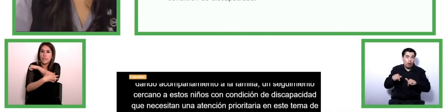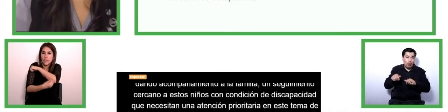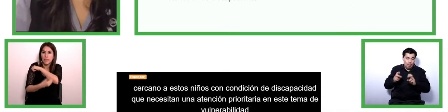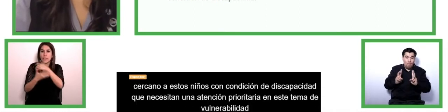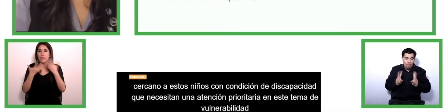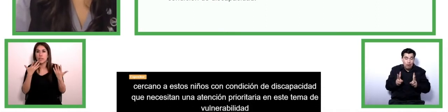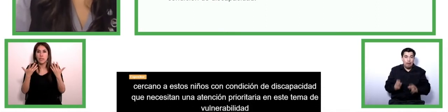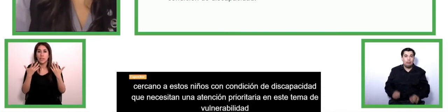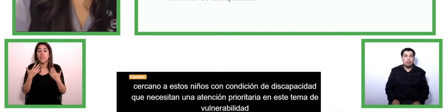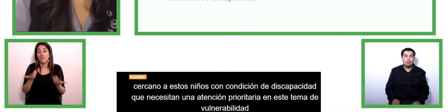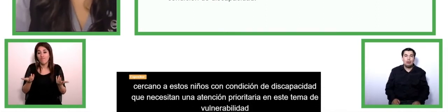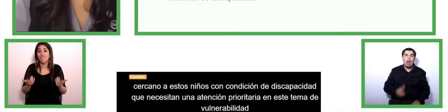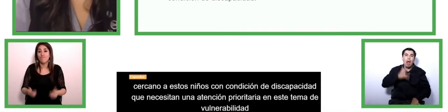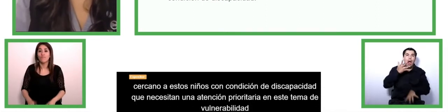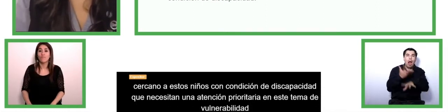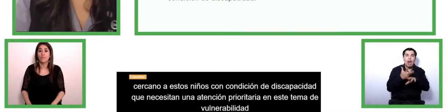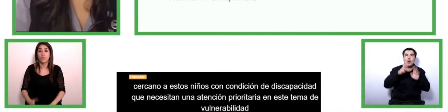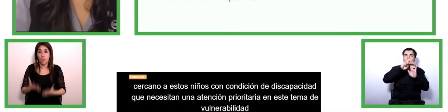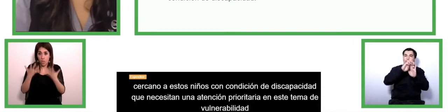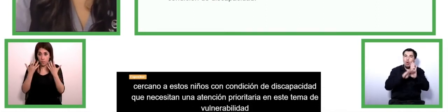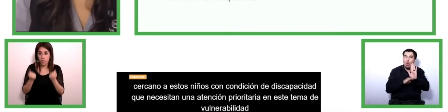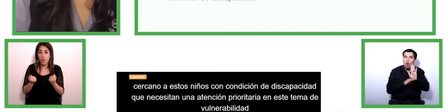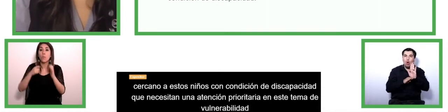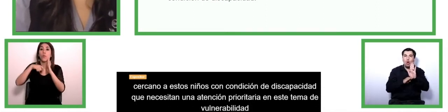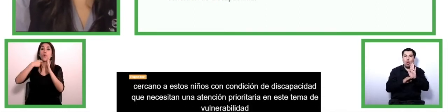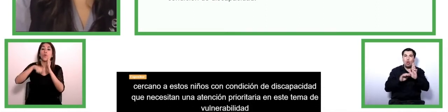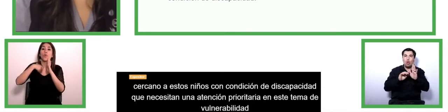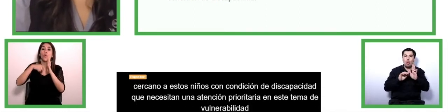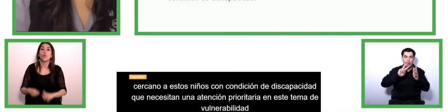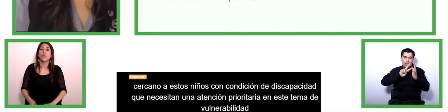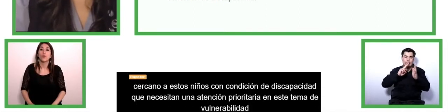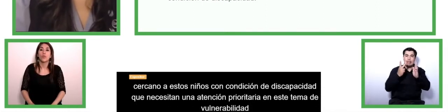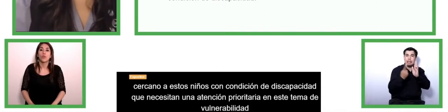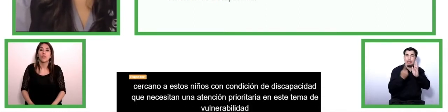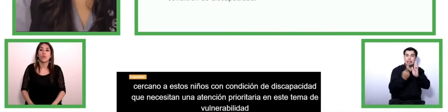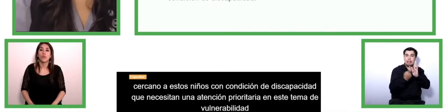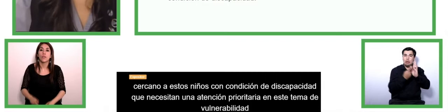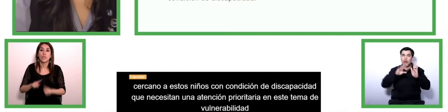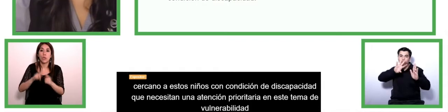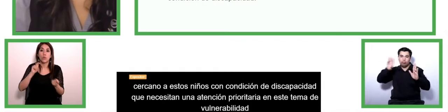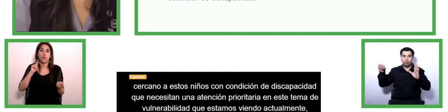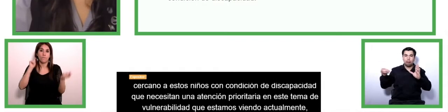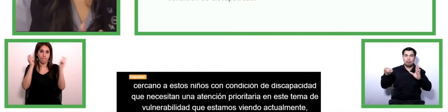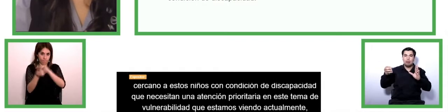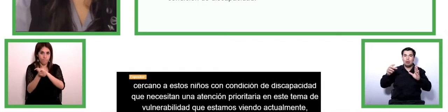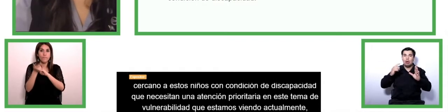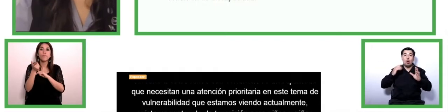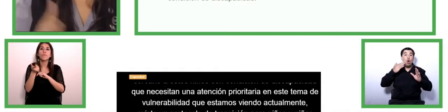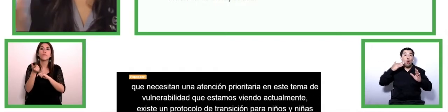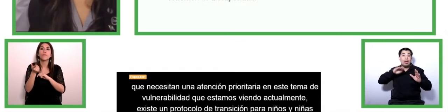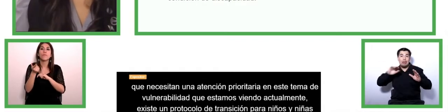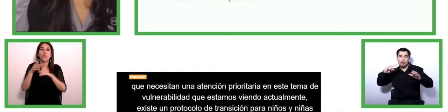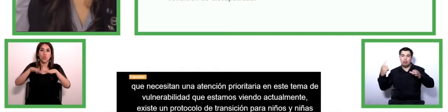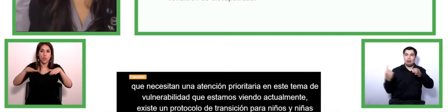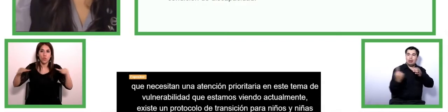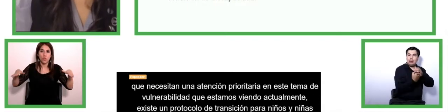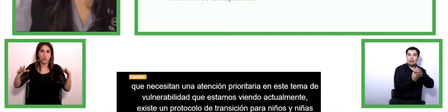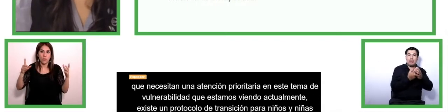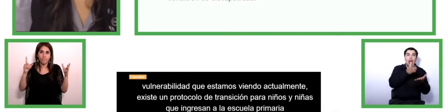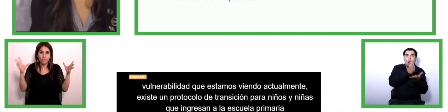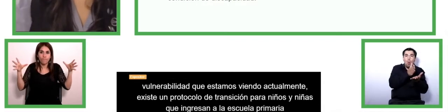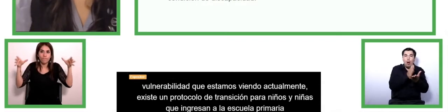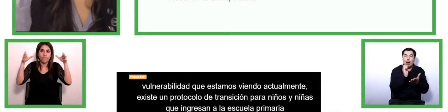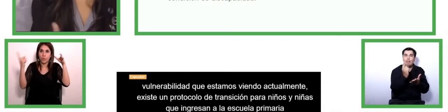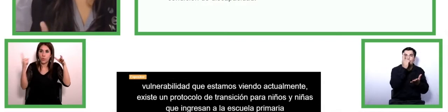viviendo actualmente. Existe un protocolo de transición para los niños y niñas que ingresan a la escuela primaria desde nuestros centros y pasan a la